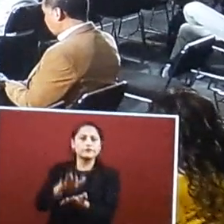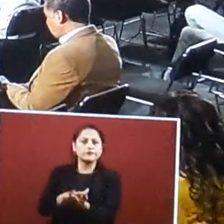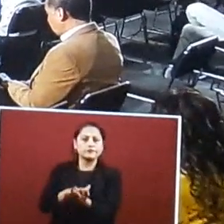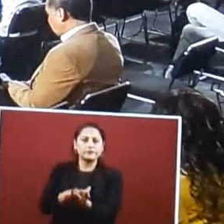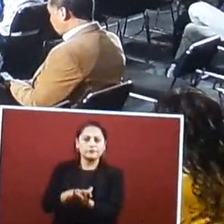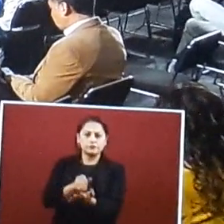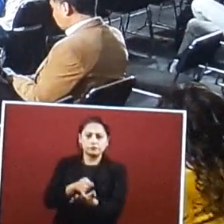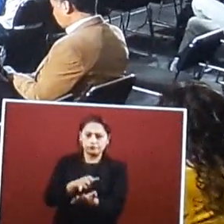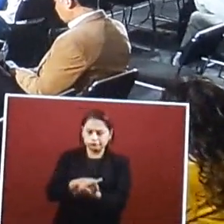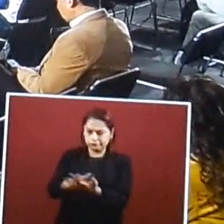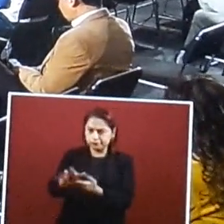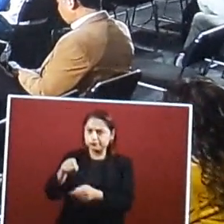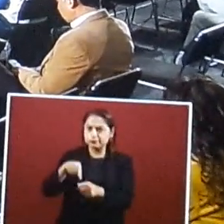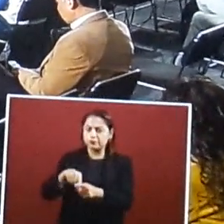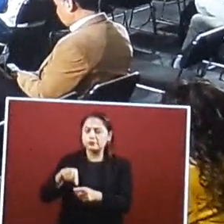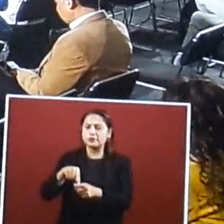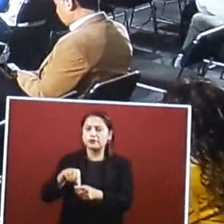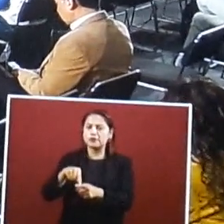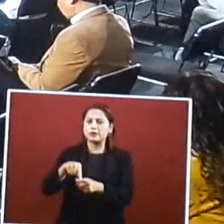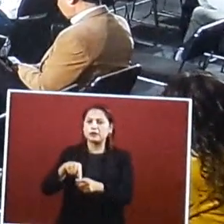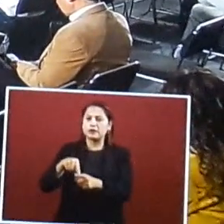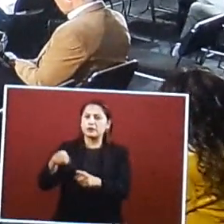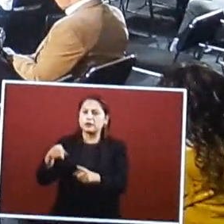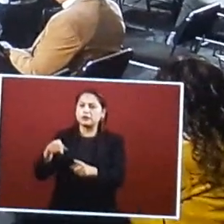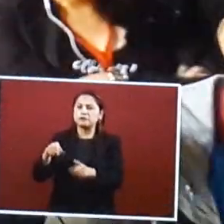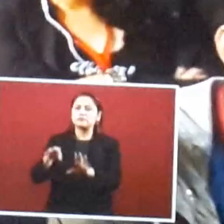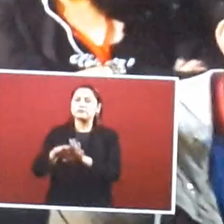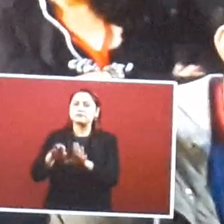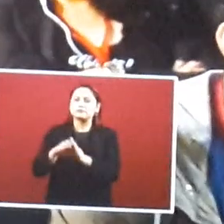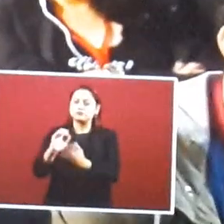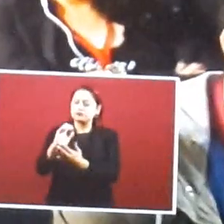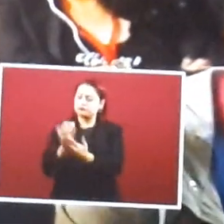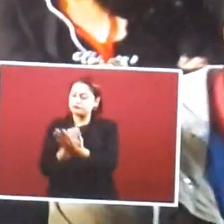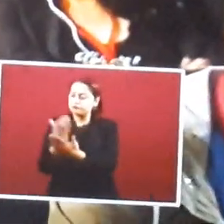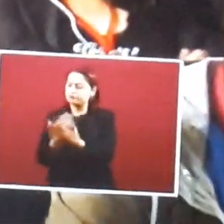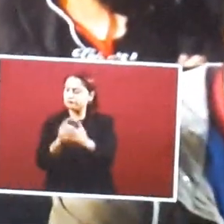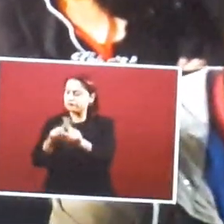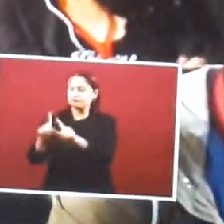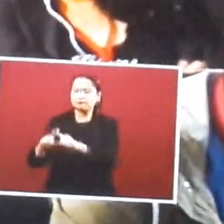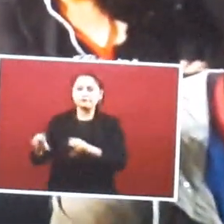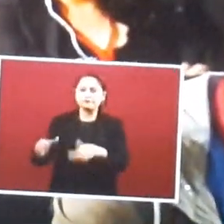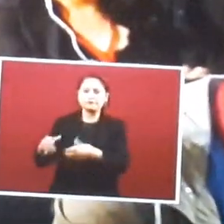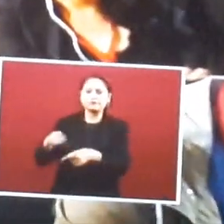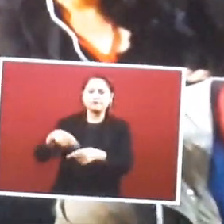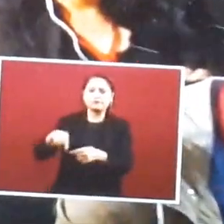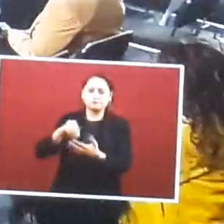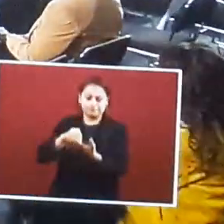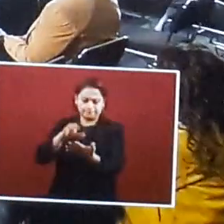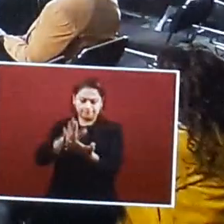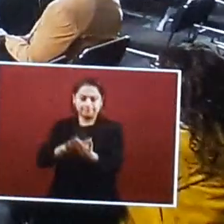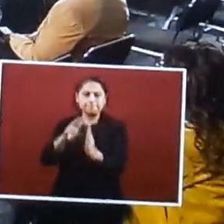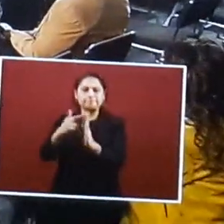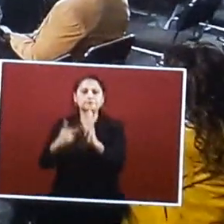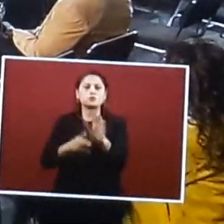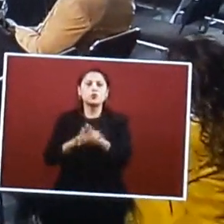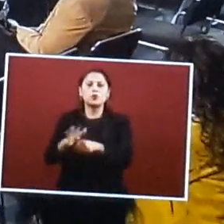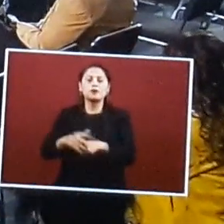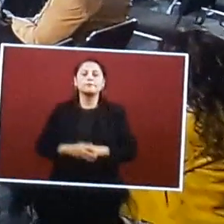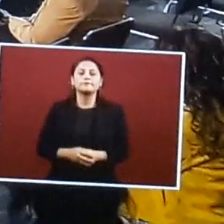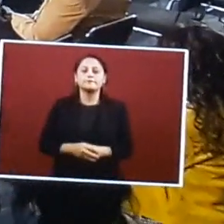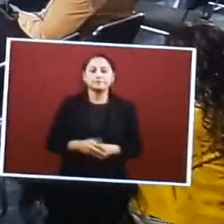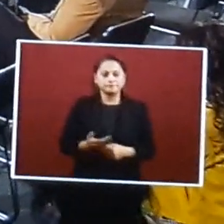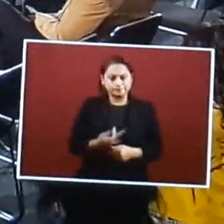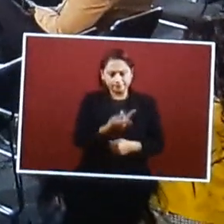la ruta para legitimación de los contratos colectivos. Entonces, si nos puede… Sí, estamos iniciando una